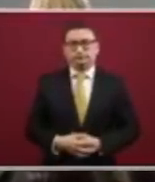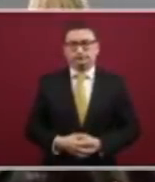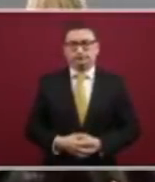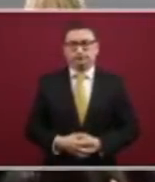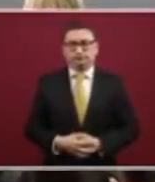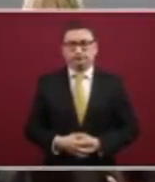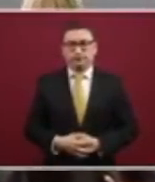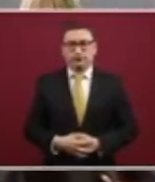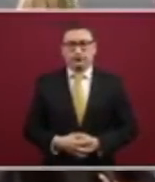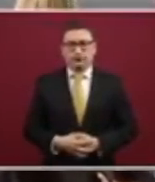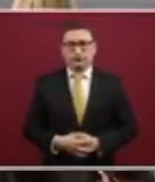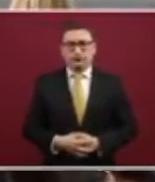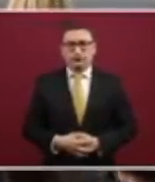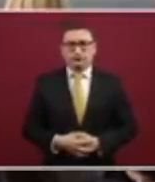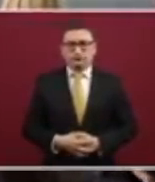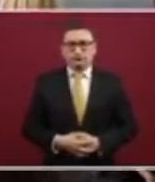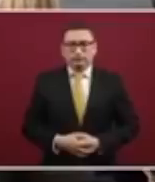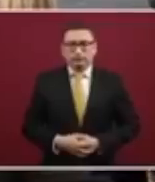Isabel.